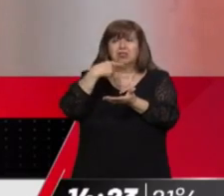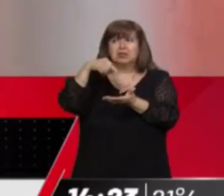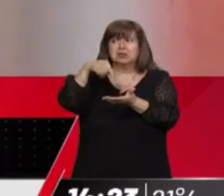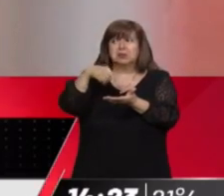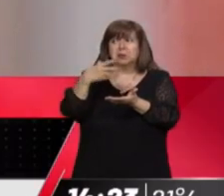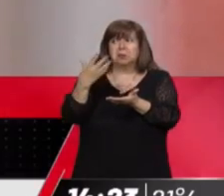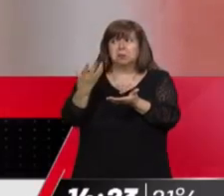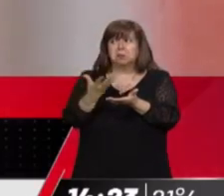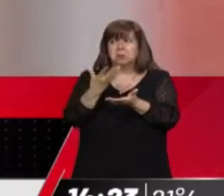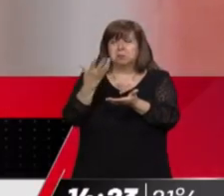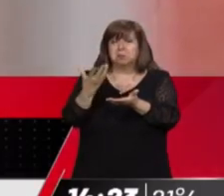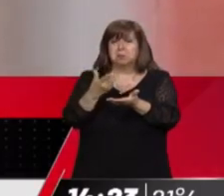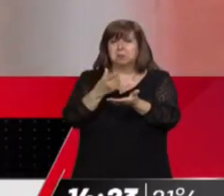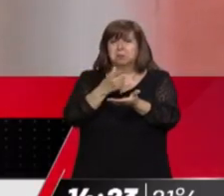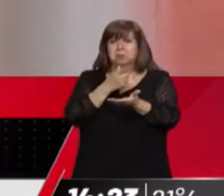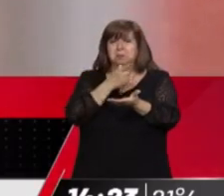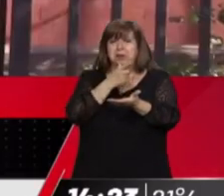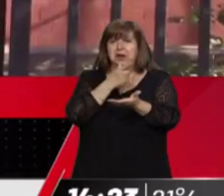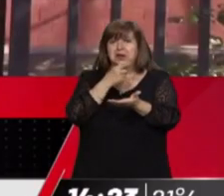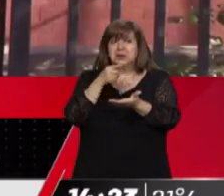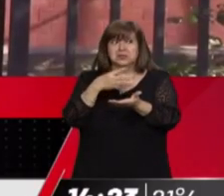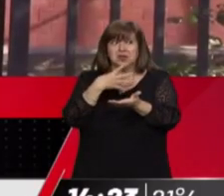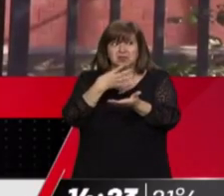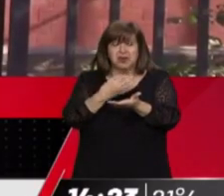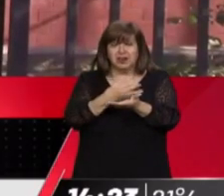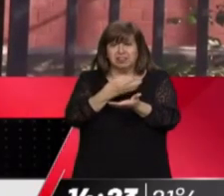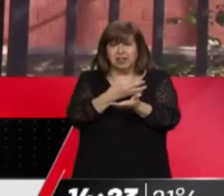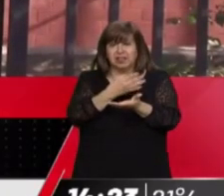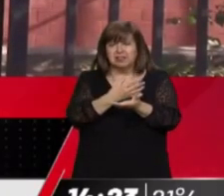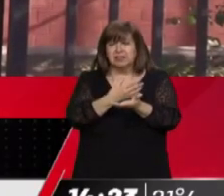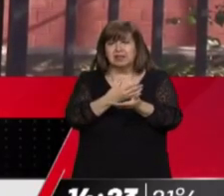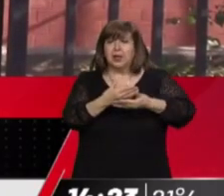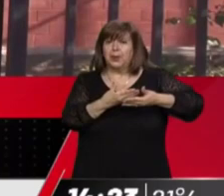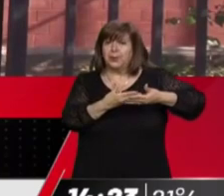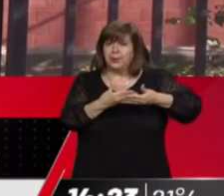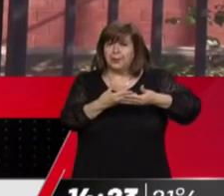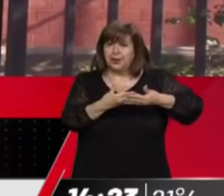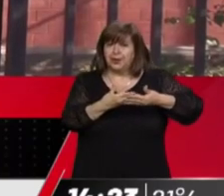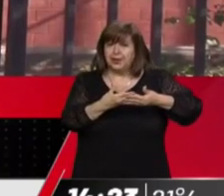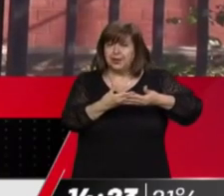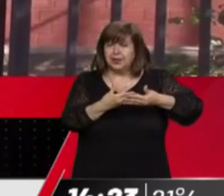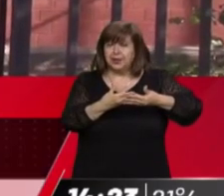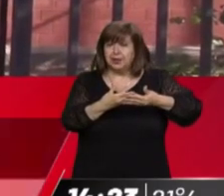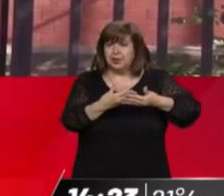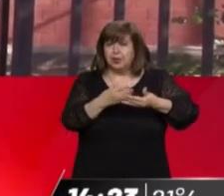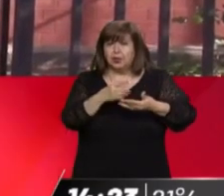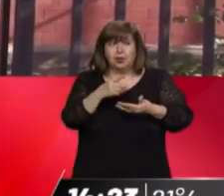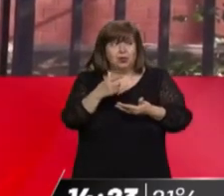como dejaron sentado, no pueden determinar si realmente son de Emma o no.